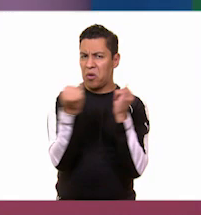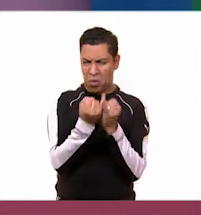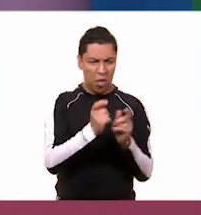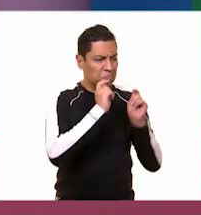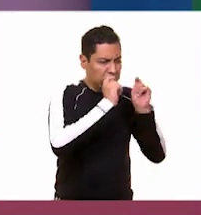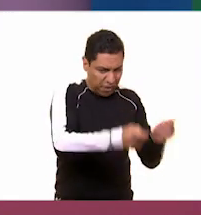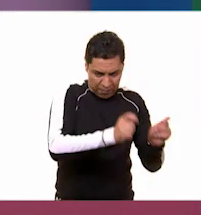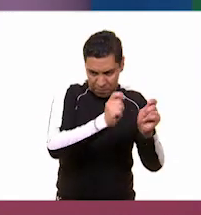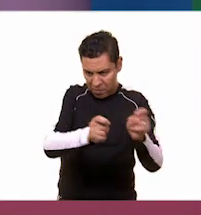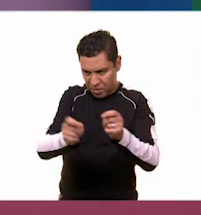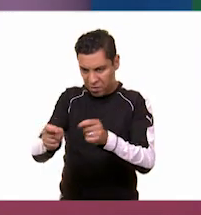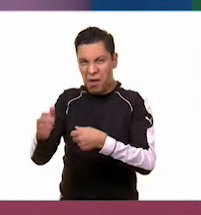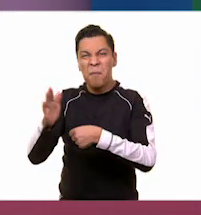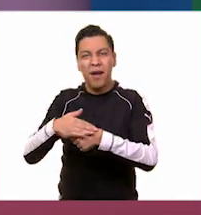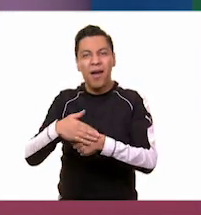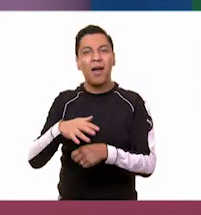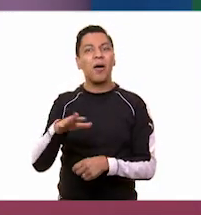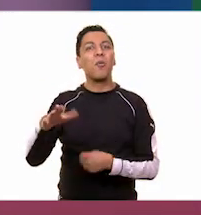la próxima, ¿no creen?